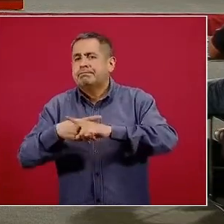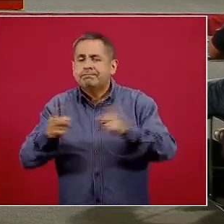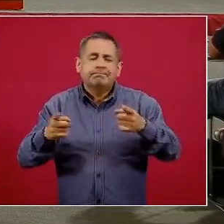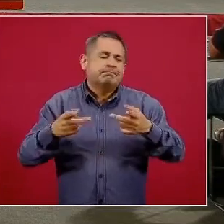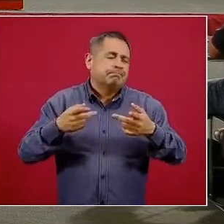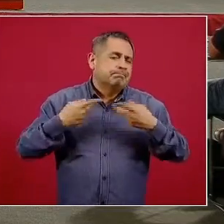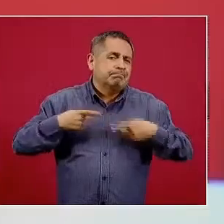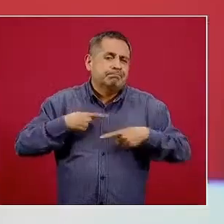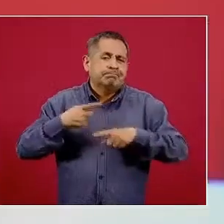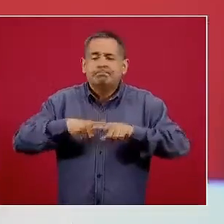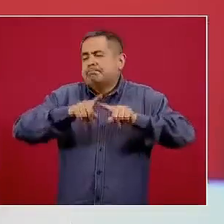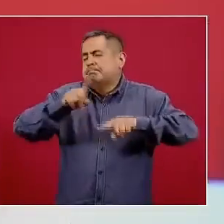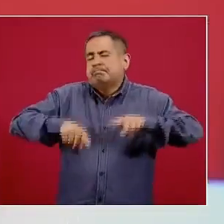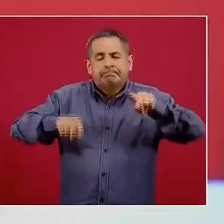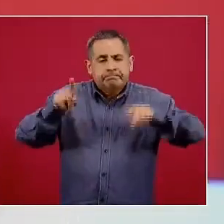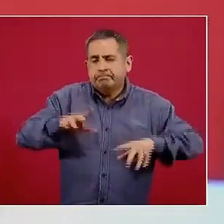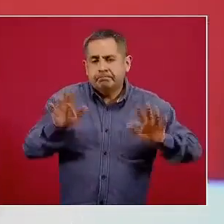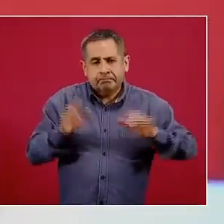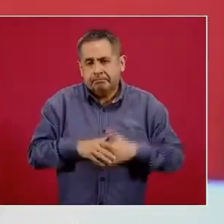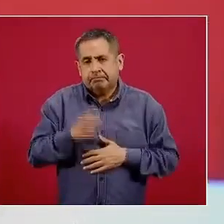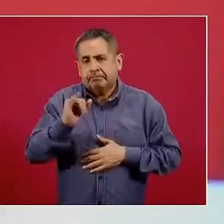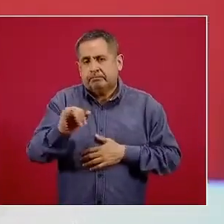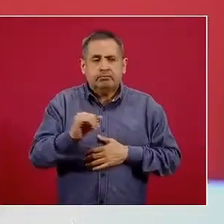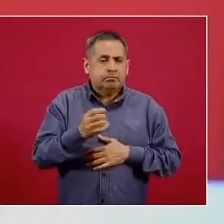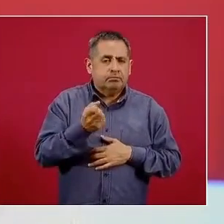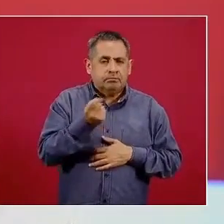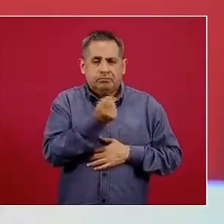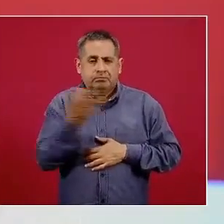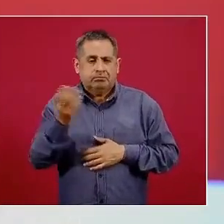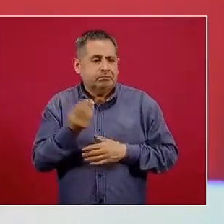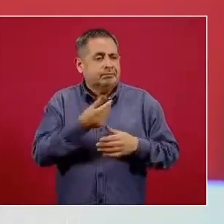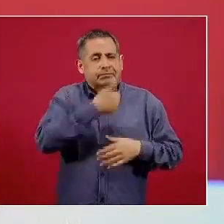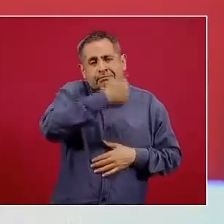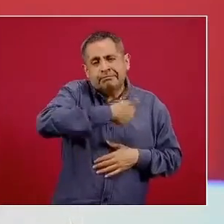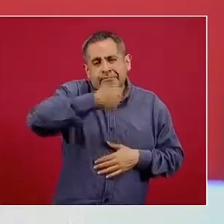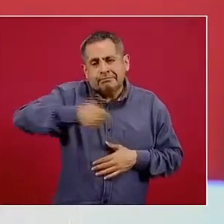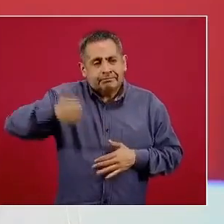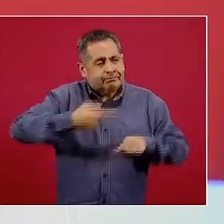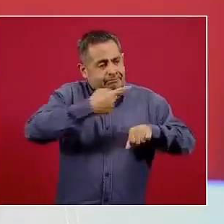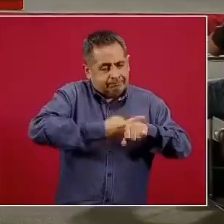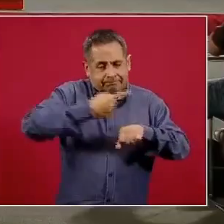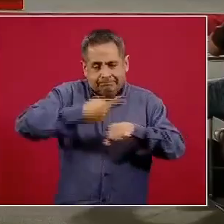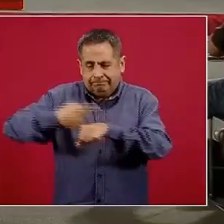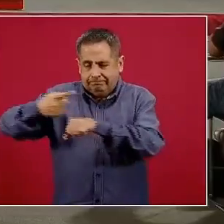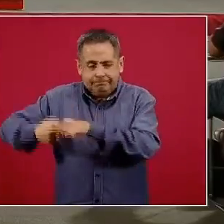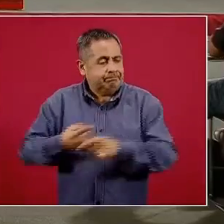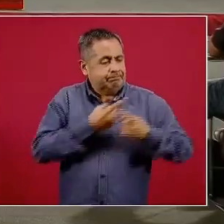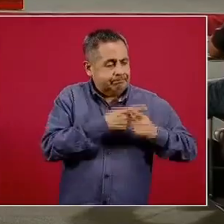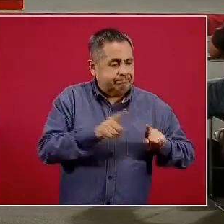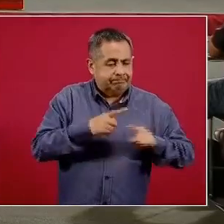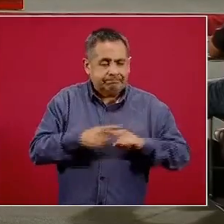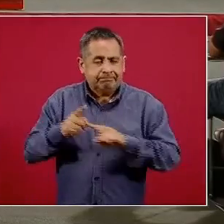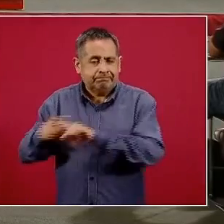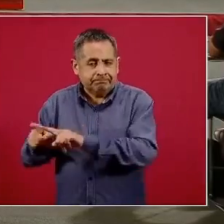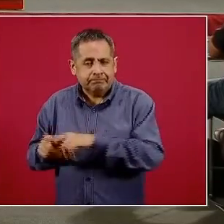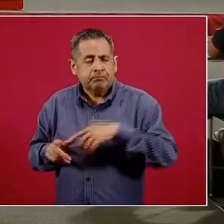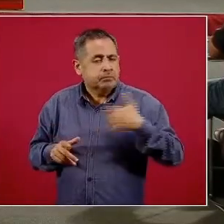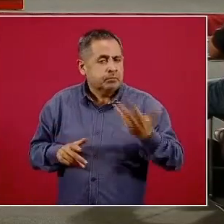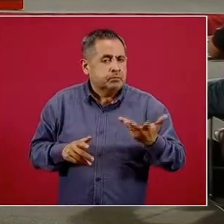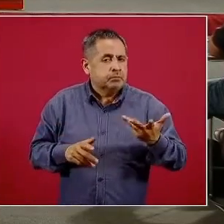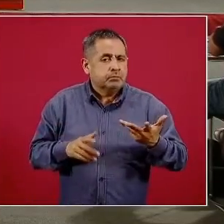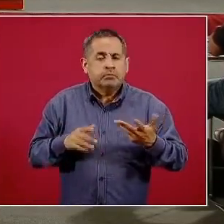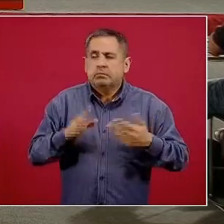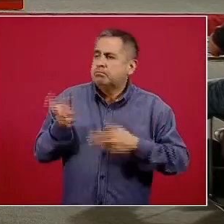población. Cada enfermedad tiene sus distintas características y las preguntas científicas, las preguntas